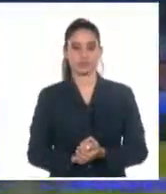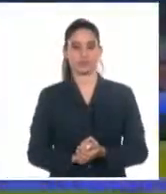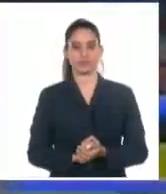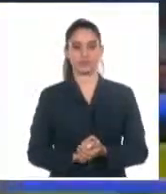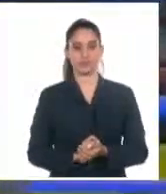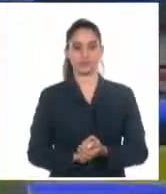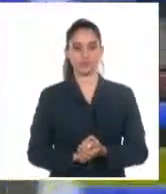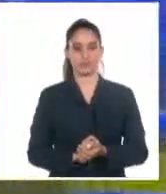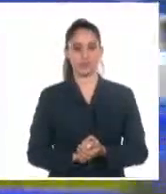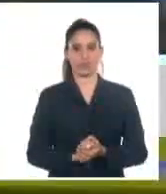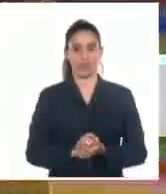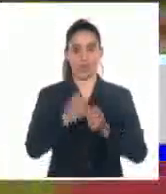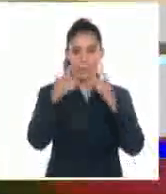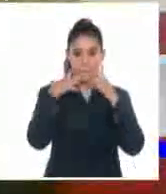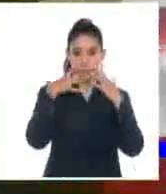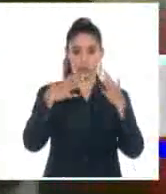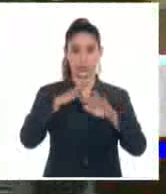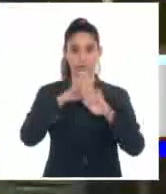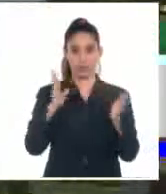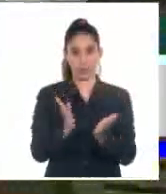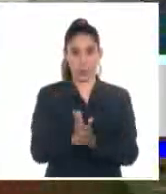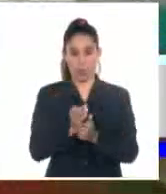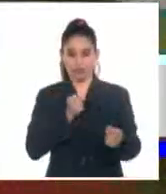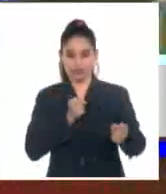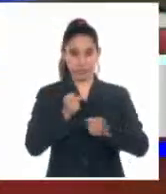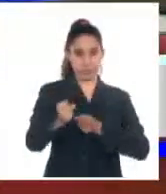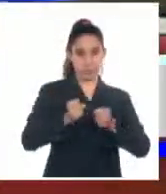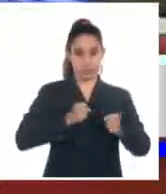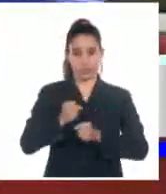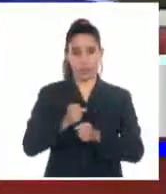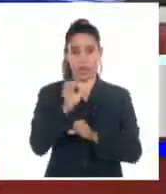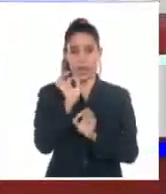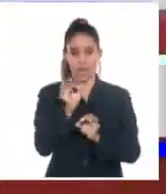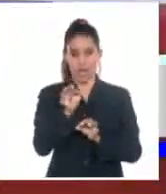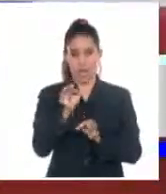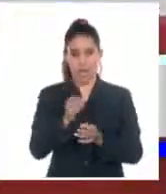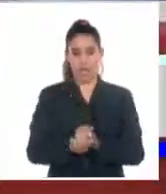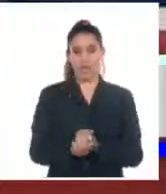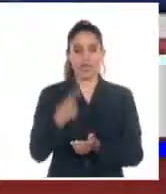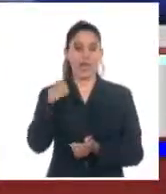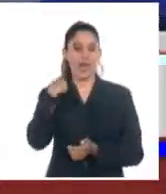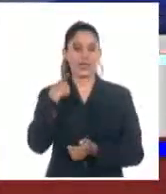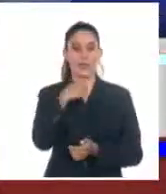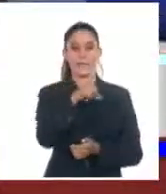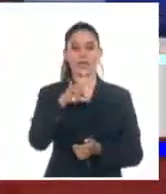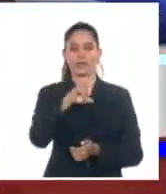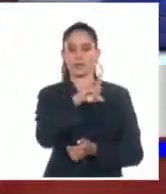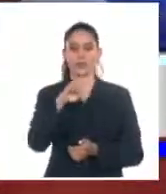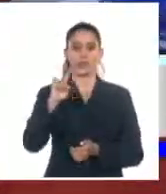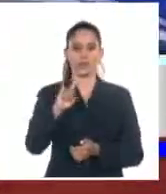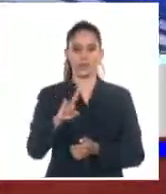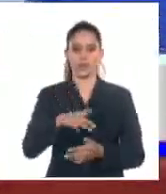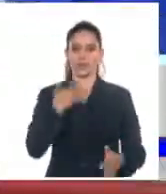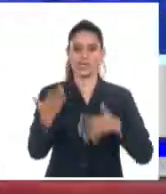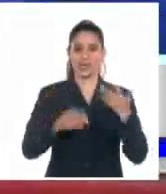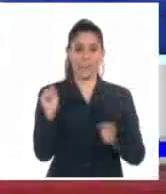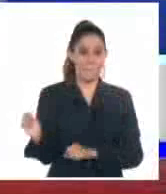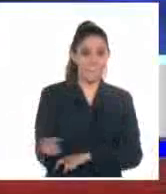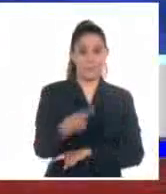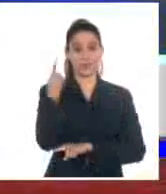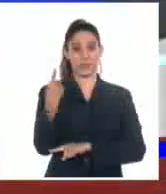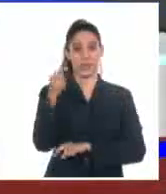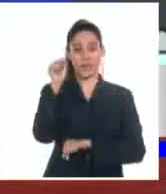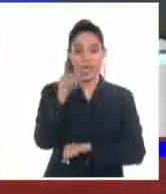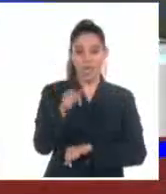Un espectacular knockout propinó el matancero Alexis Rubalcaba en el Playa Girón de 1999, celebrado por vez primera en la entonces bien